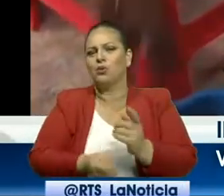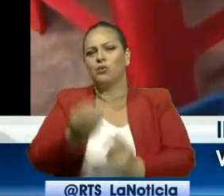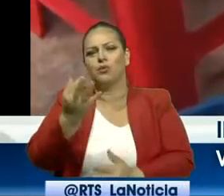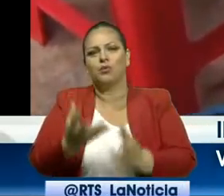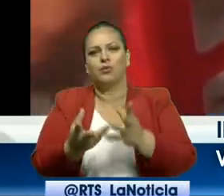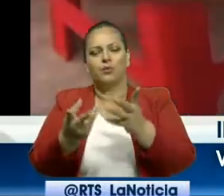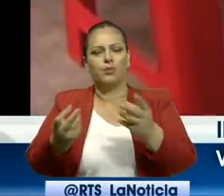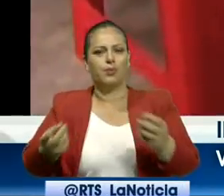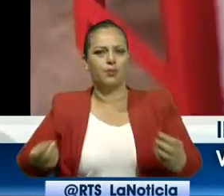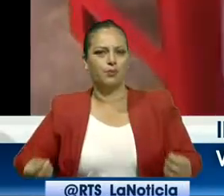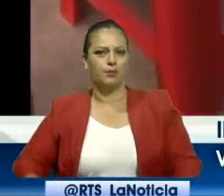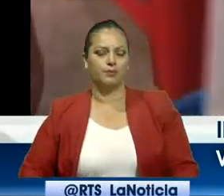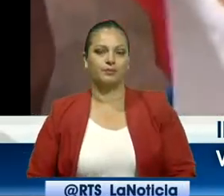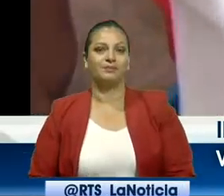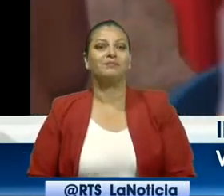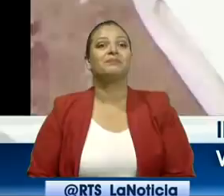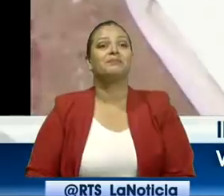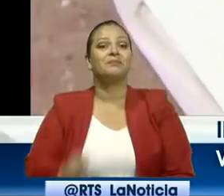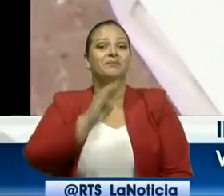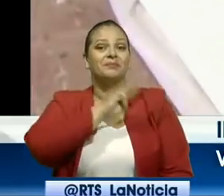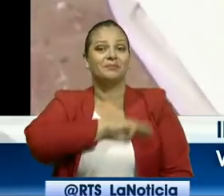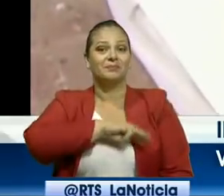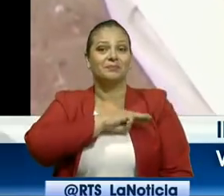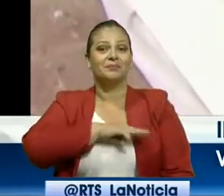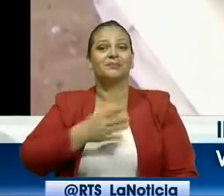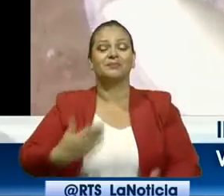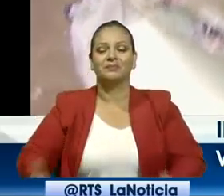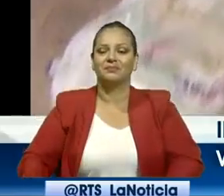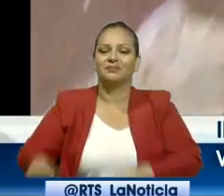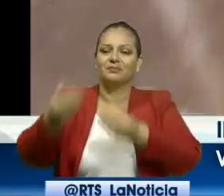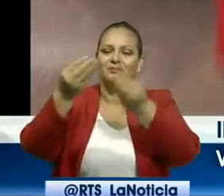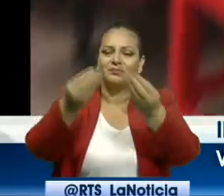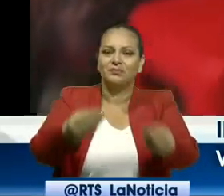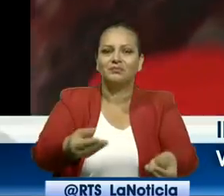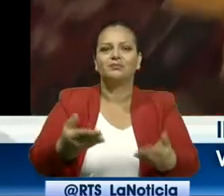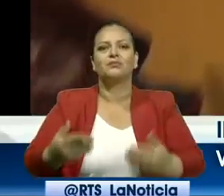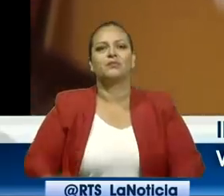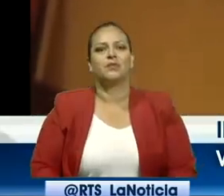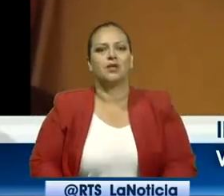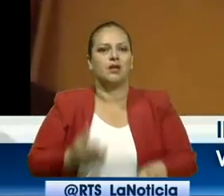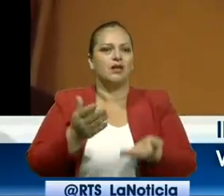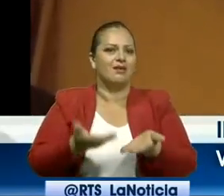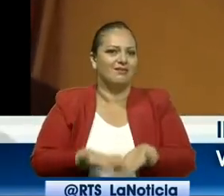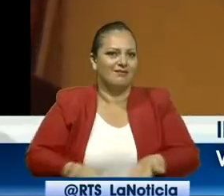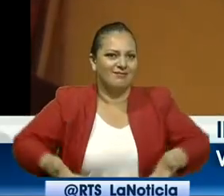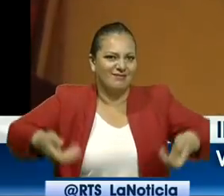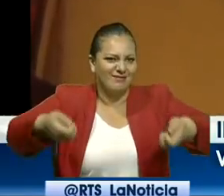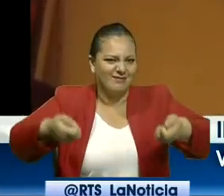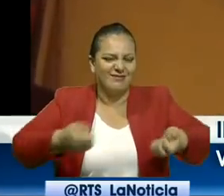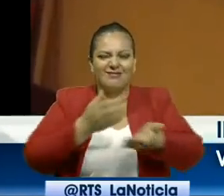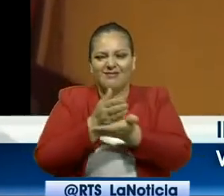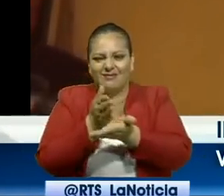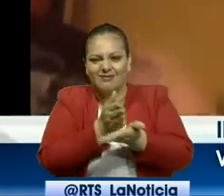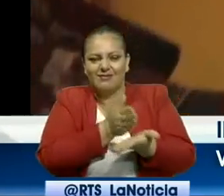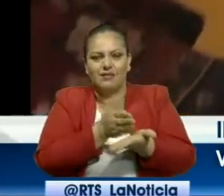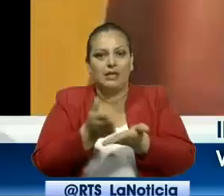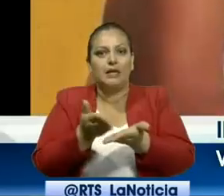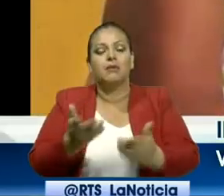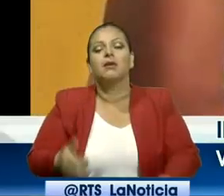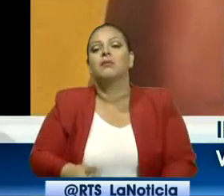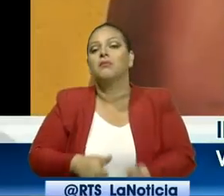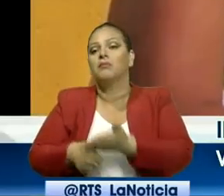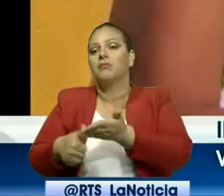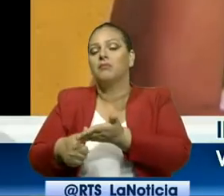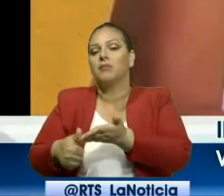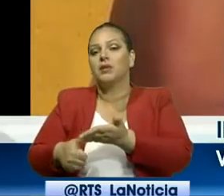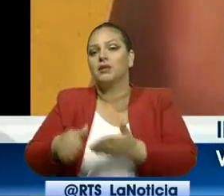de Guayaquil entregó kits de limpieza y de menaje de cocina. Además, el ofrecimiento de entrega de medicinas del Ministerio de Salud. La caja